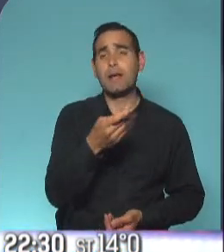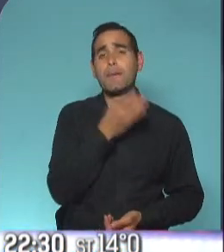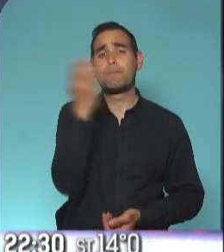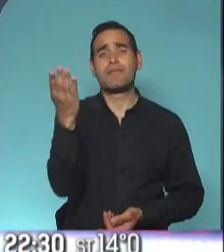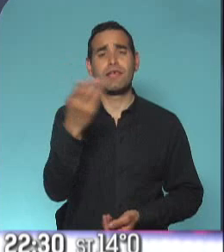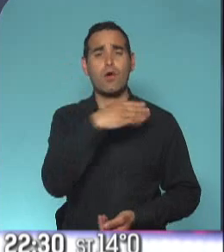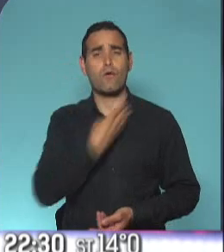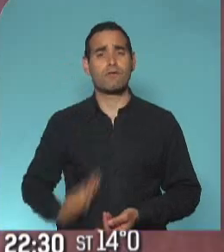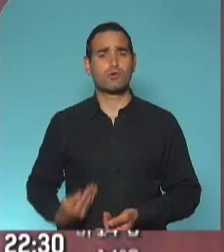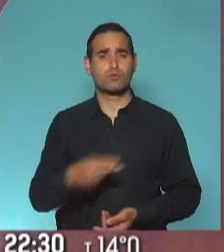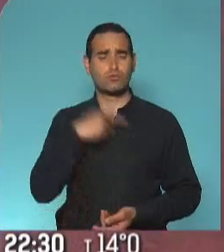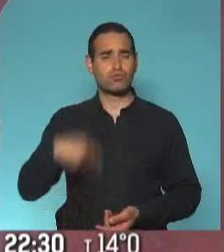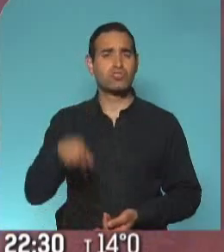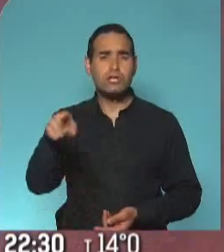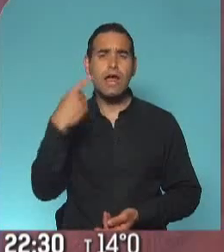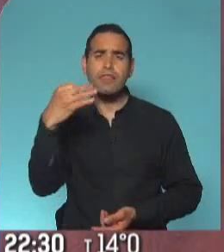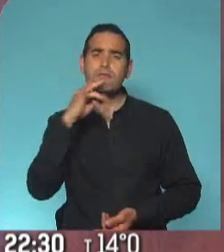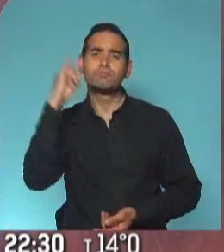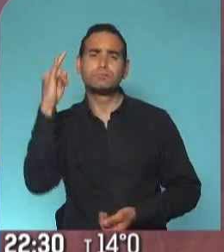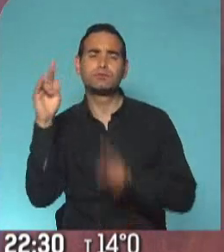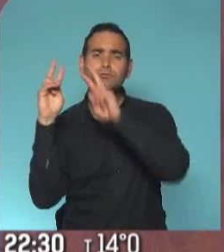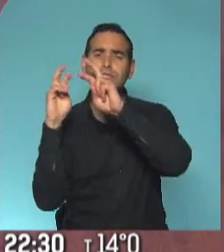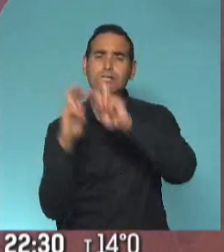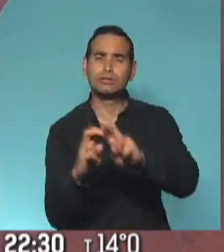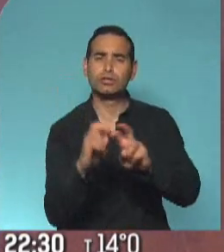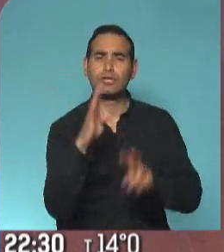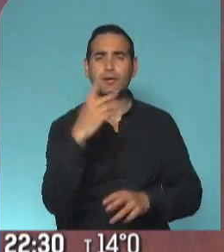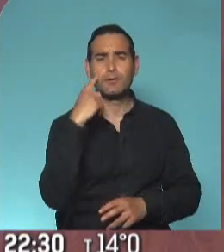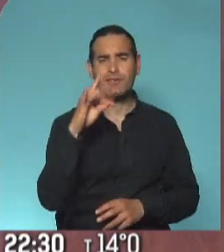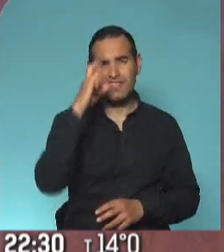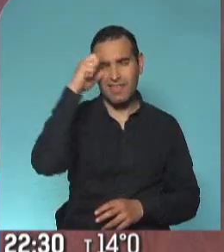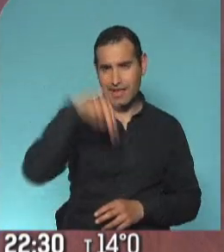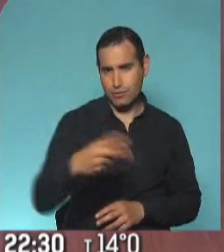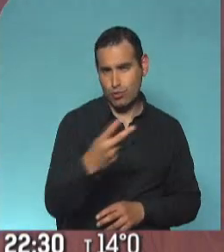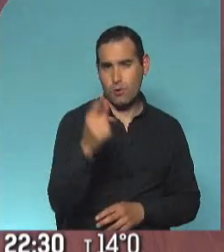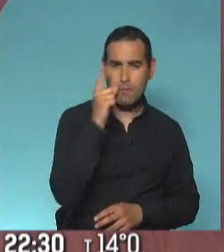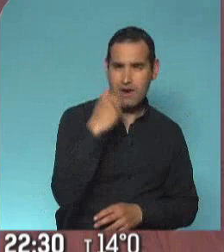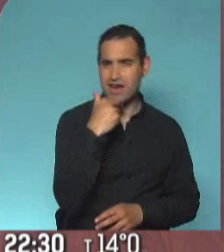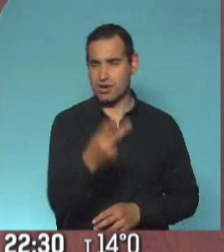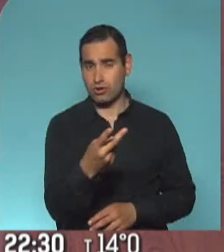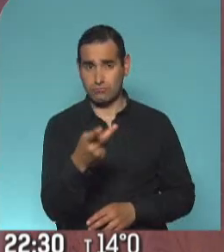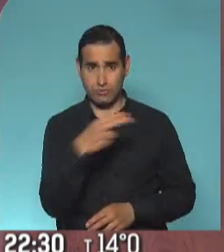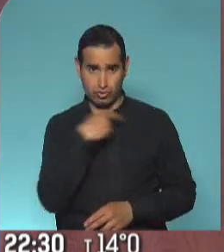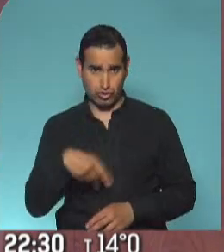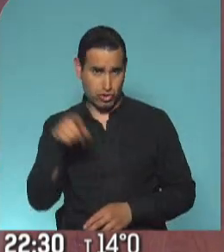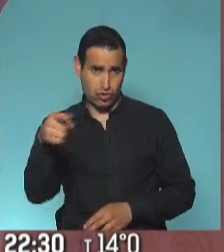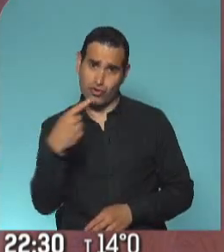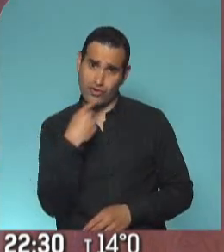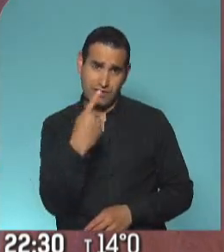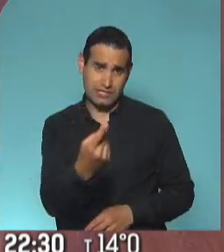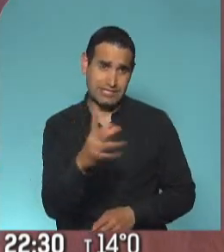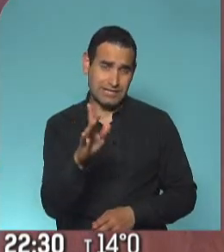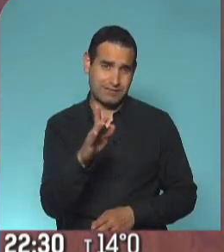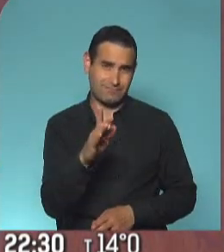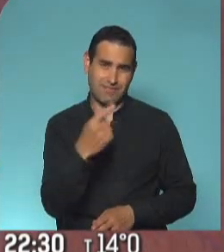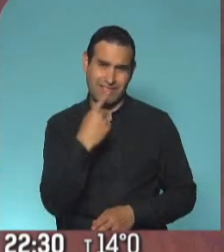China que investigue a Joe y Hunter Biden. Algo que los chinos ya dejaron saber desde